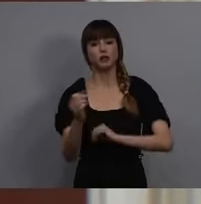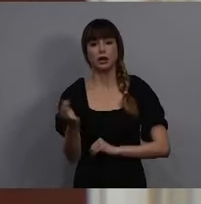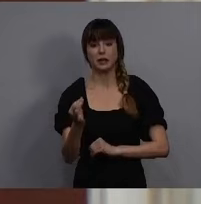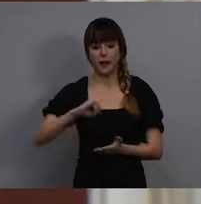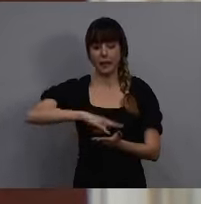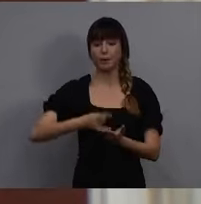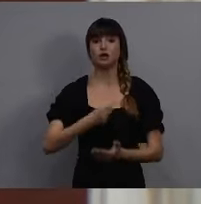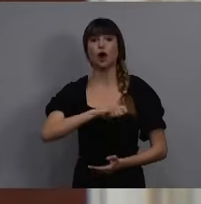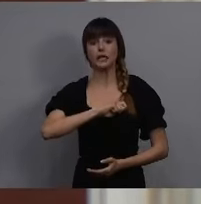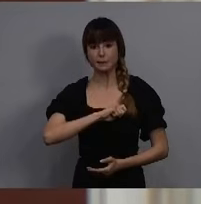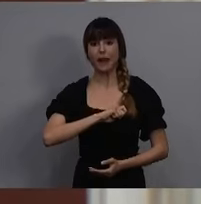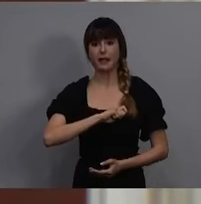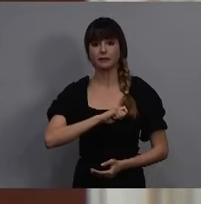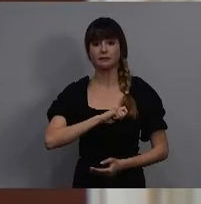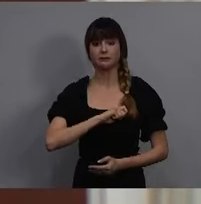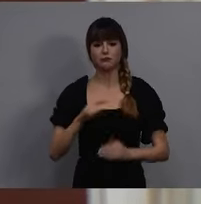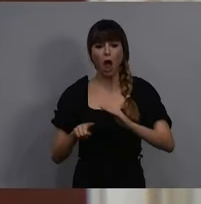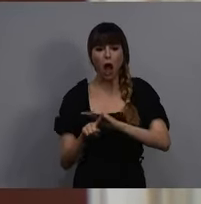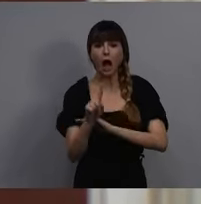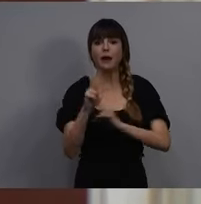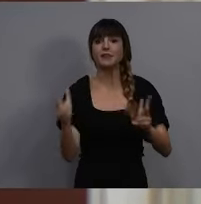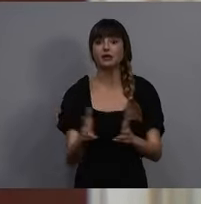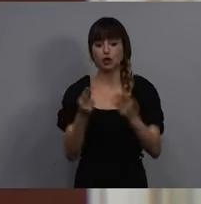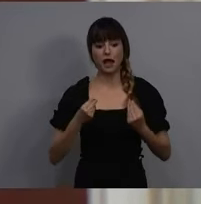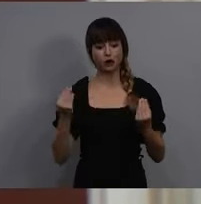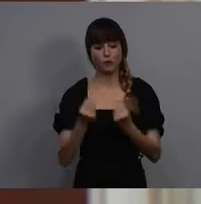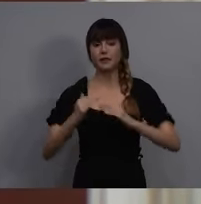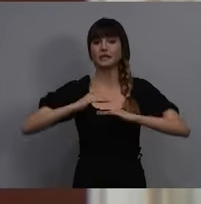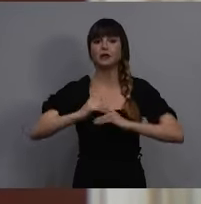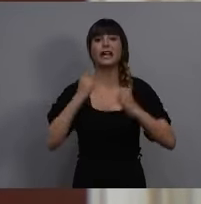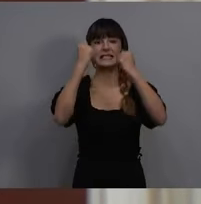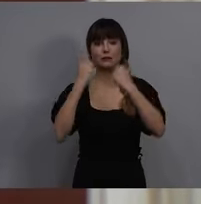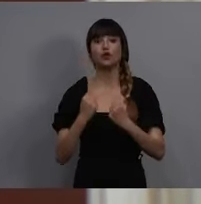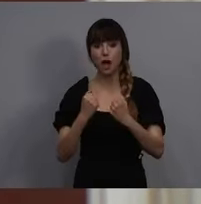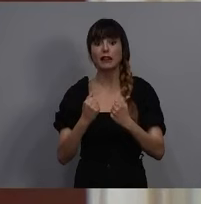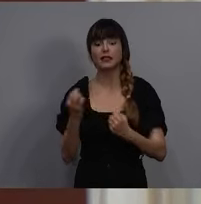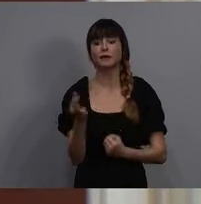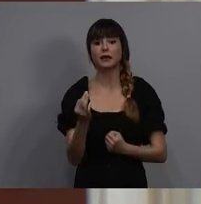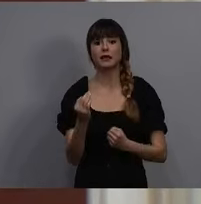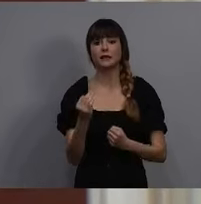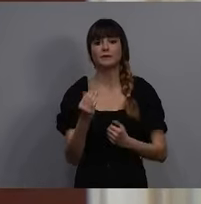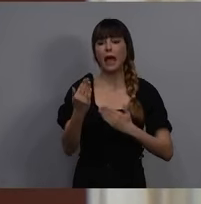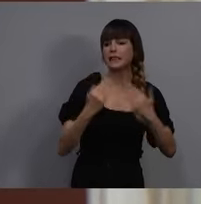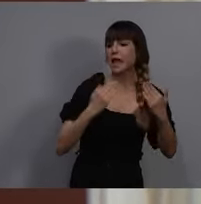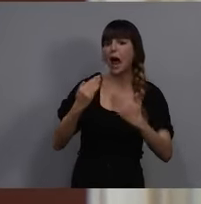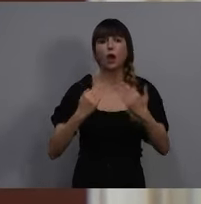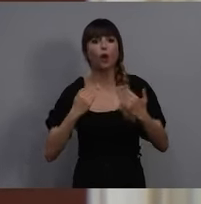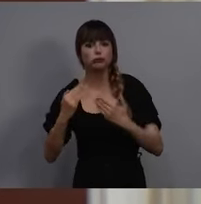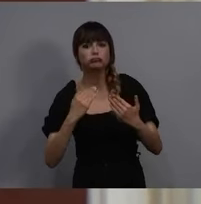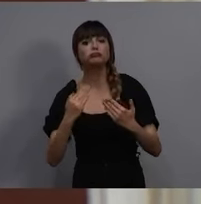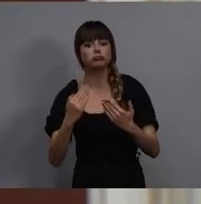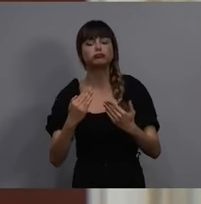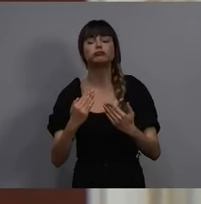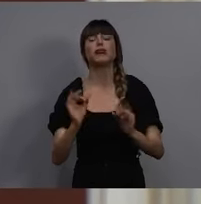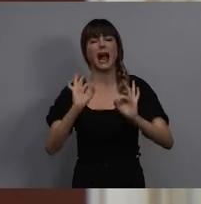de país basado en en El Avance social en la convivencia en la estabilidad institucional y en el diálogo entre diferentes está perfectamente